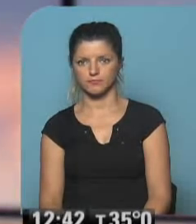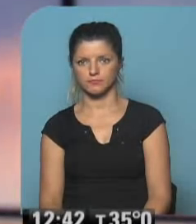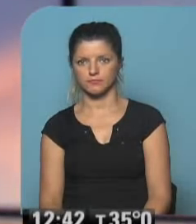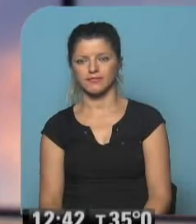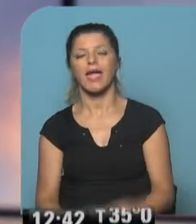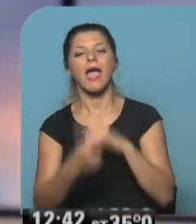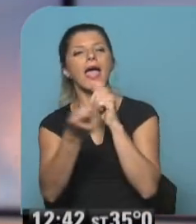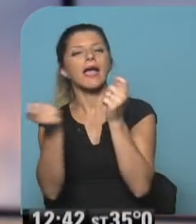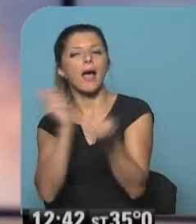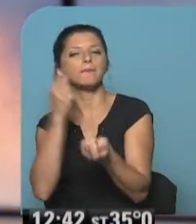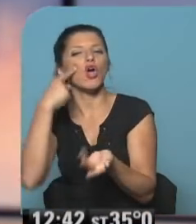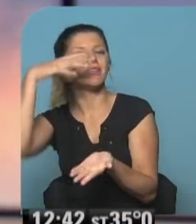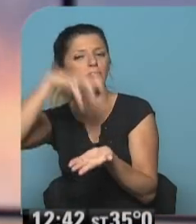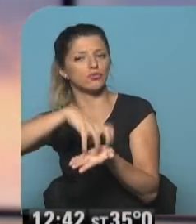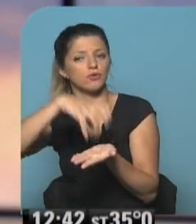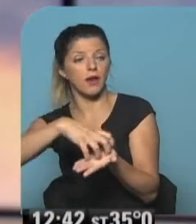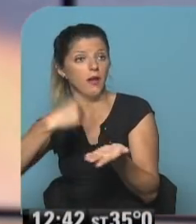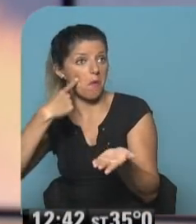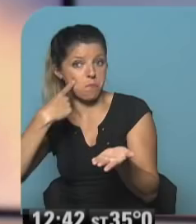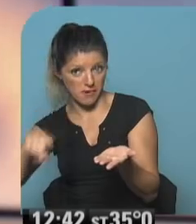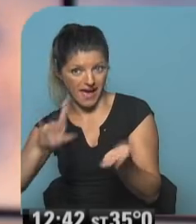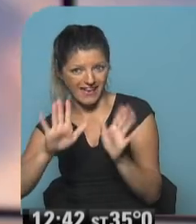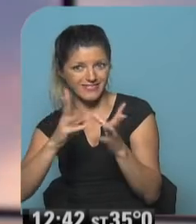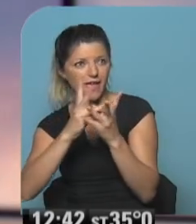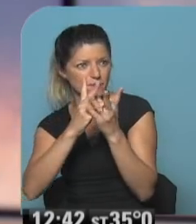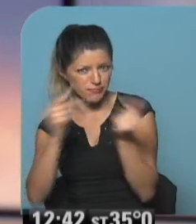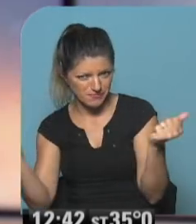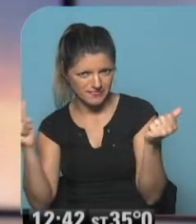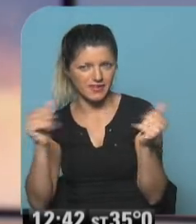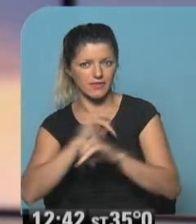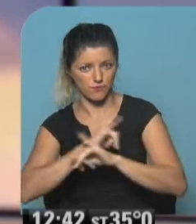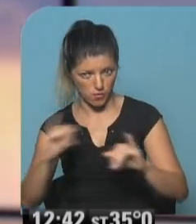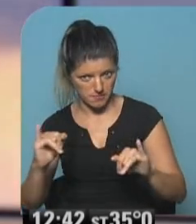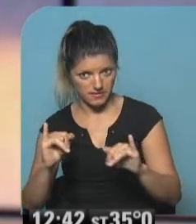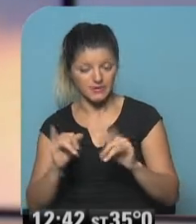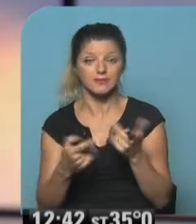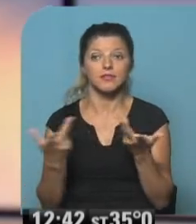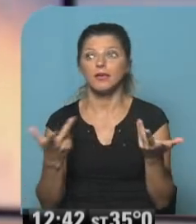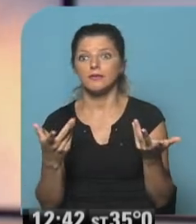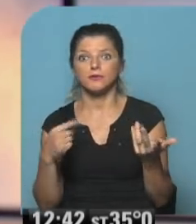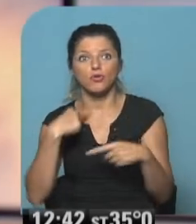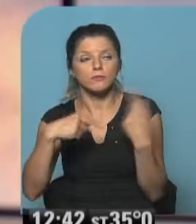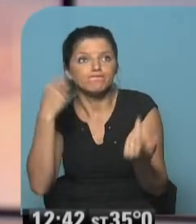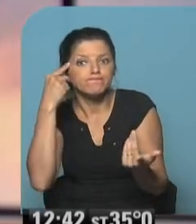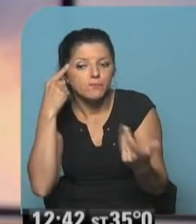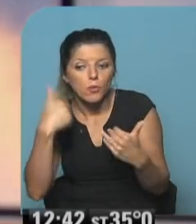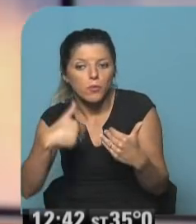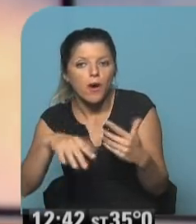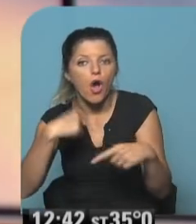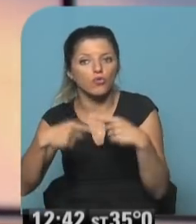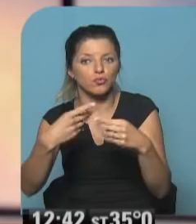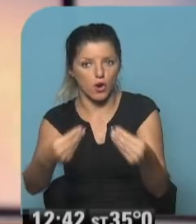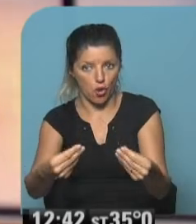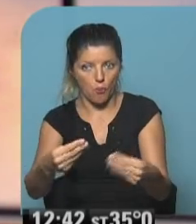Cambio institucional incierto. Así termina el informe y así, en cierto modo, quedan los puntos suspensivos de esto que ha ocurrido